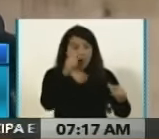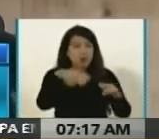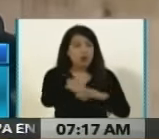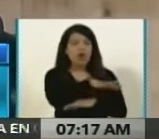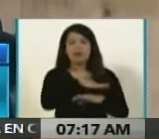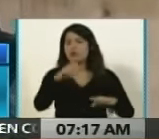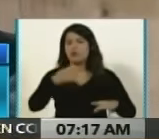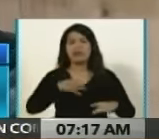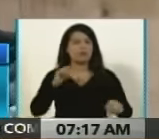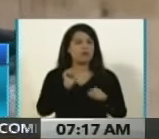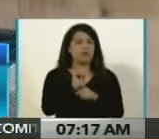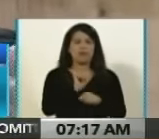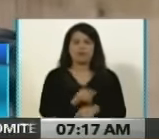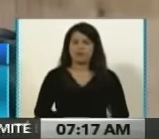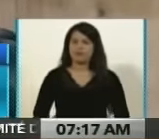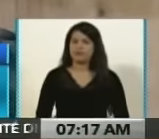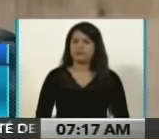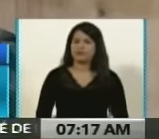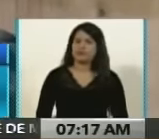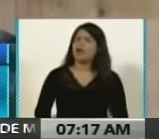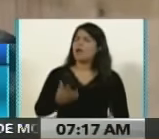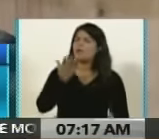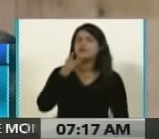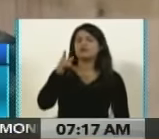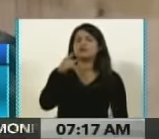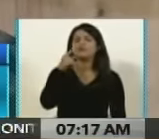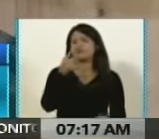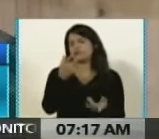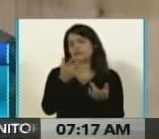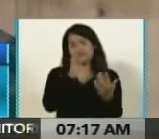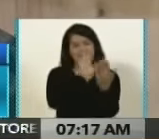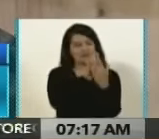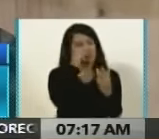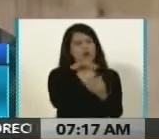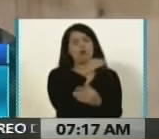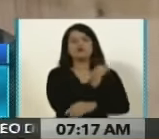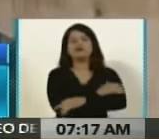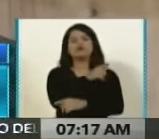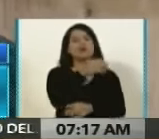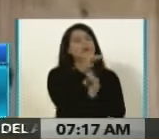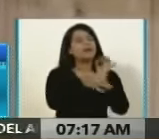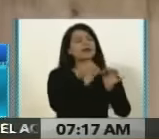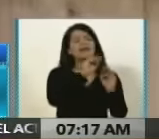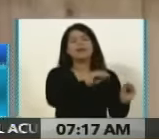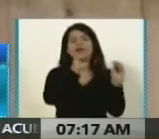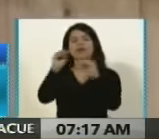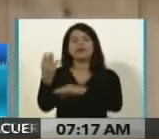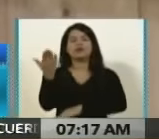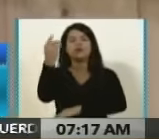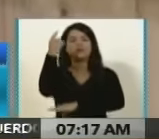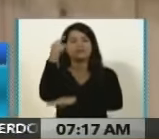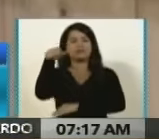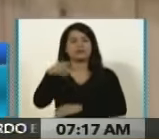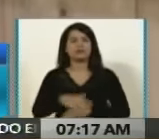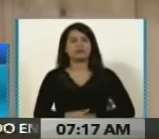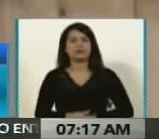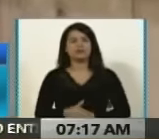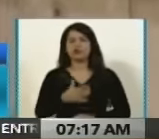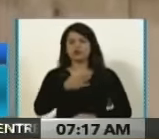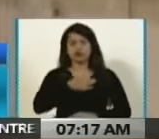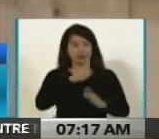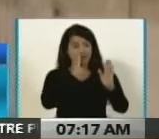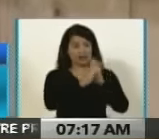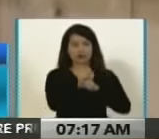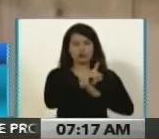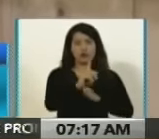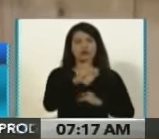pueblo opositor. ¿Cómo le explica a ese pueblo opositor la importancia de llevar a Fabricio bueno, del Panteón? Eso no se lo explico seguramente directamente.